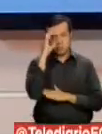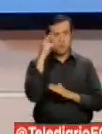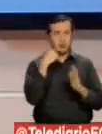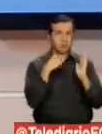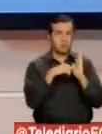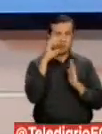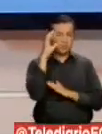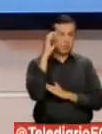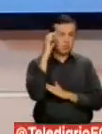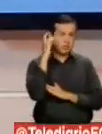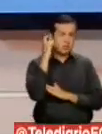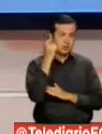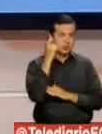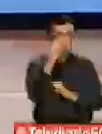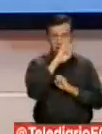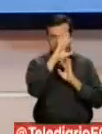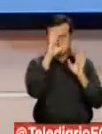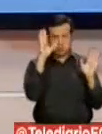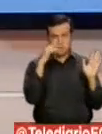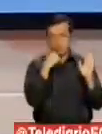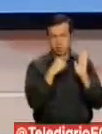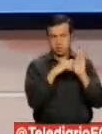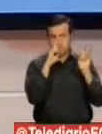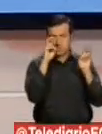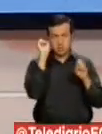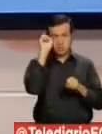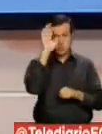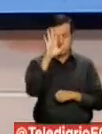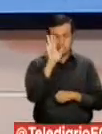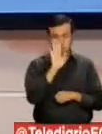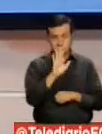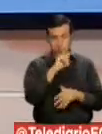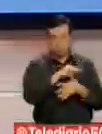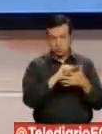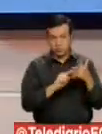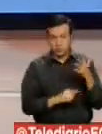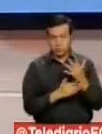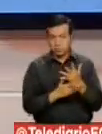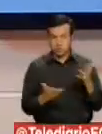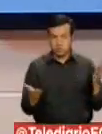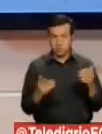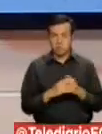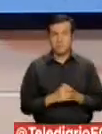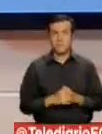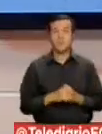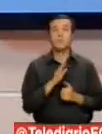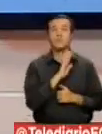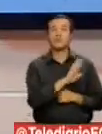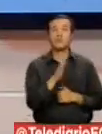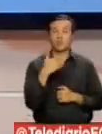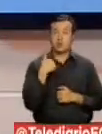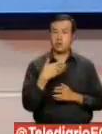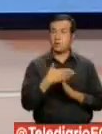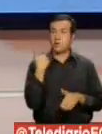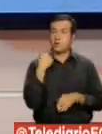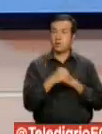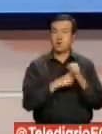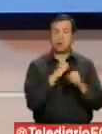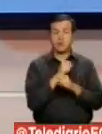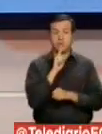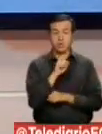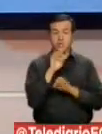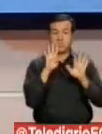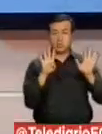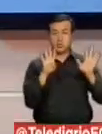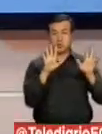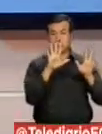una analogía muy clara sobre este tema de audiovisuales. ¿Sí? Ellos tenían en los años 80 una